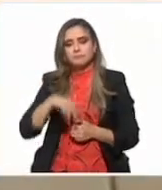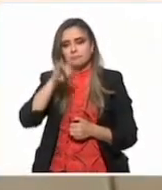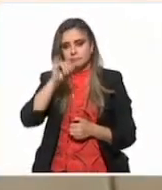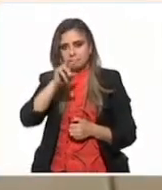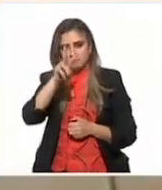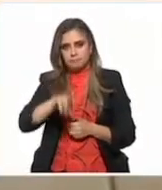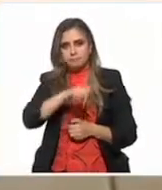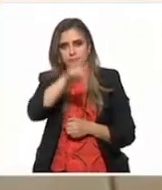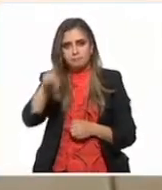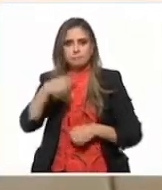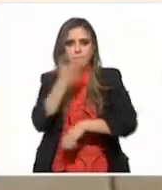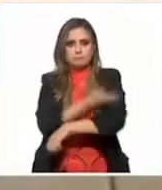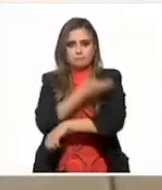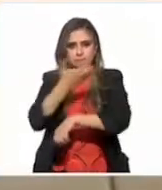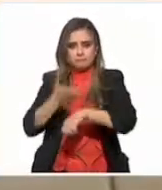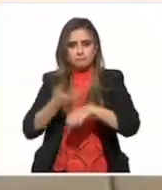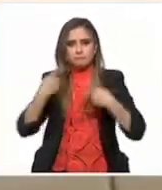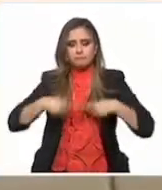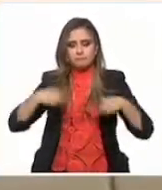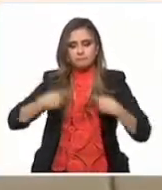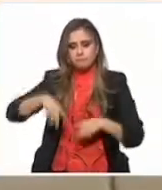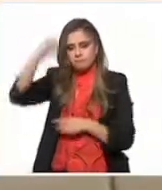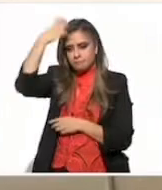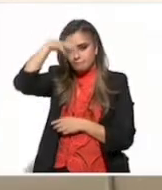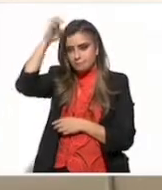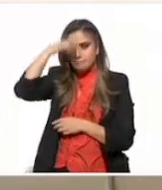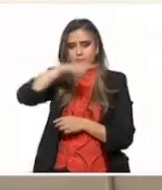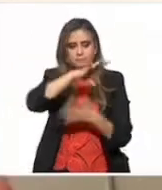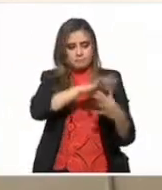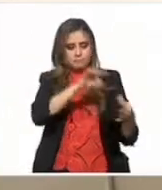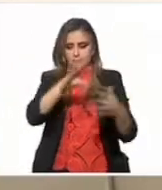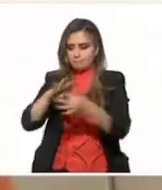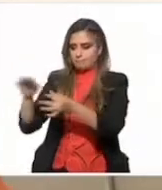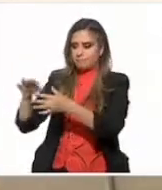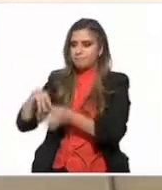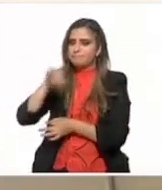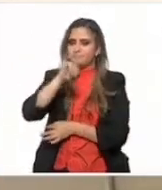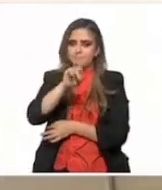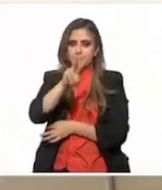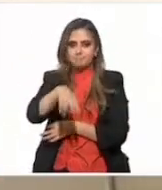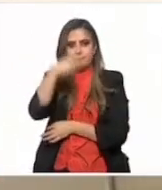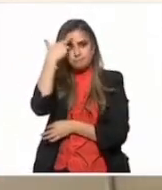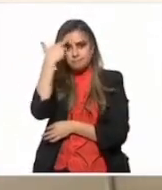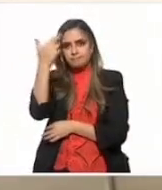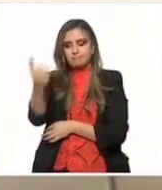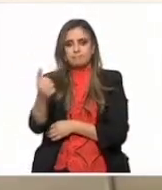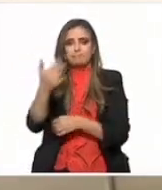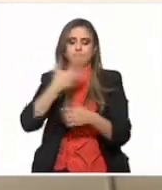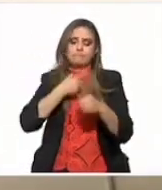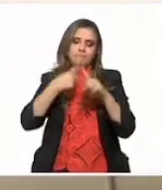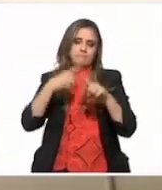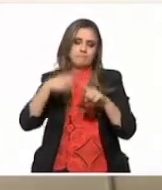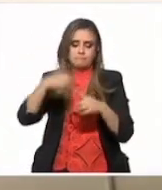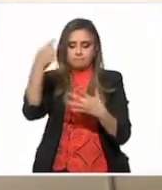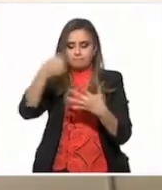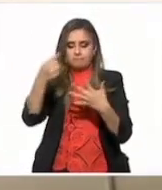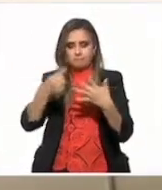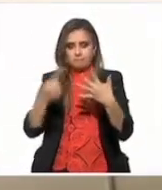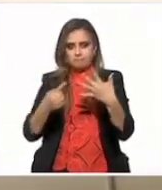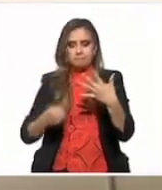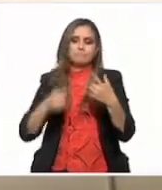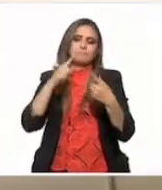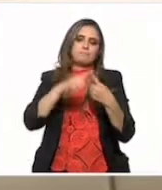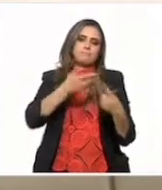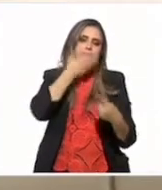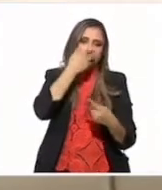y compañeras especialistas han mencionado en términos de que es multifactorial entre hábitos de